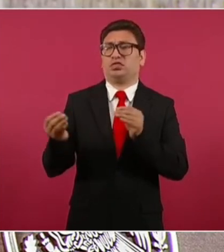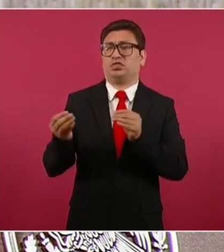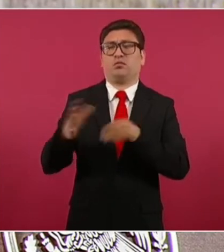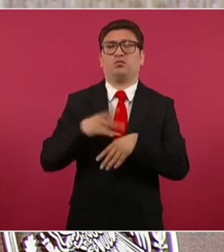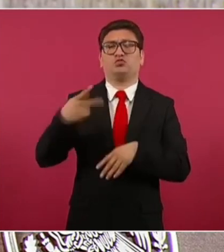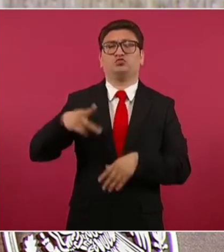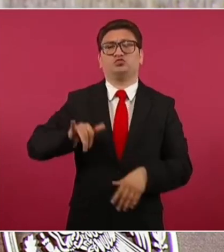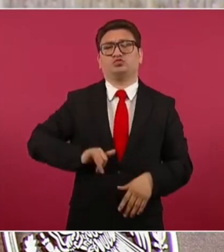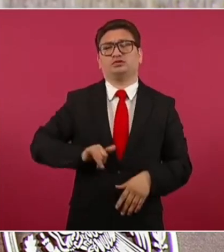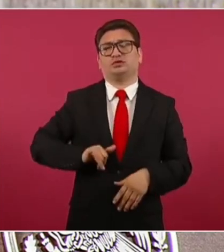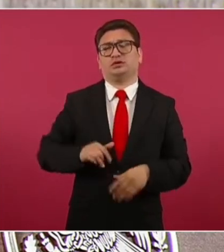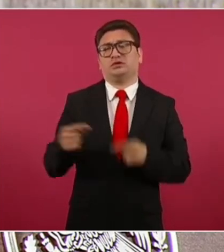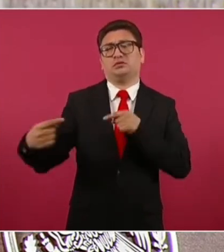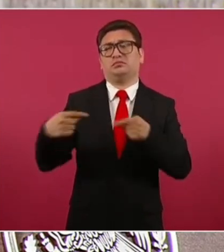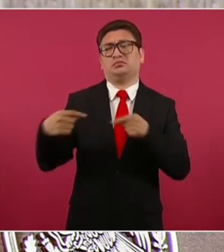intereses.